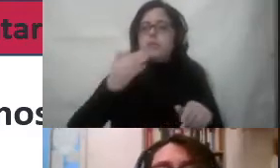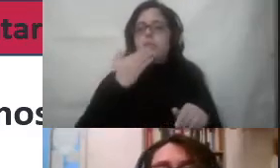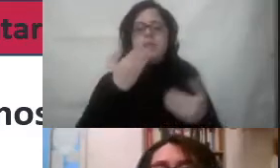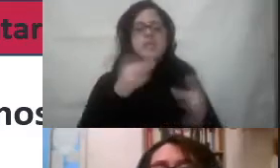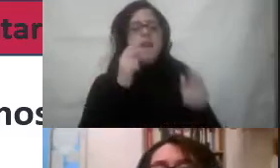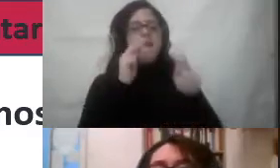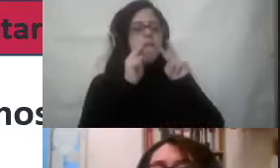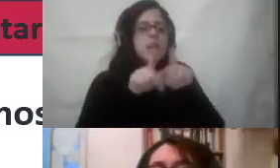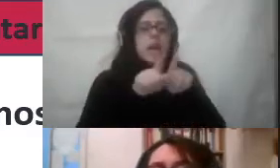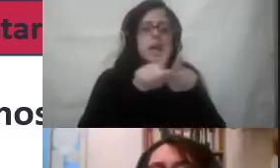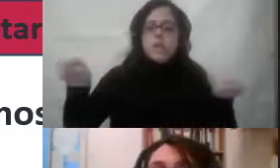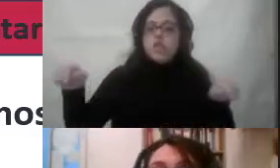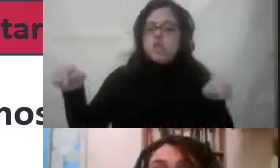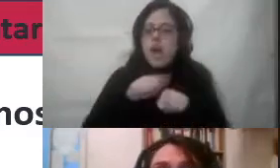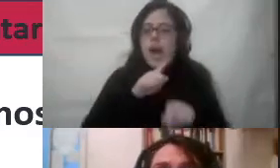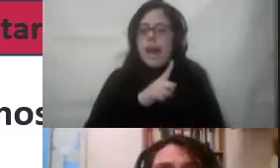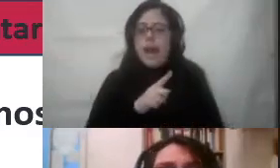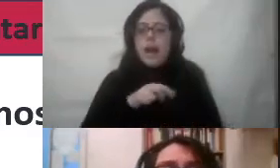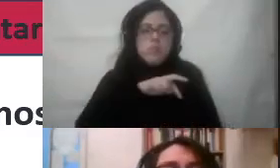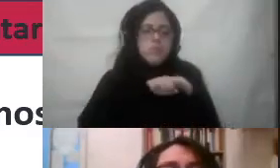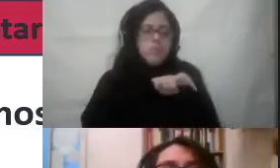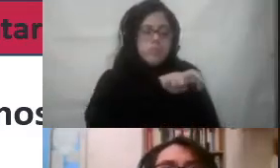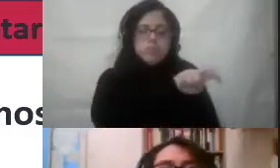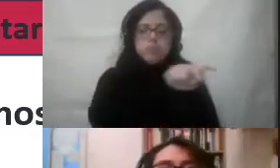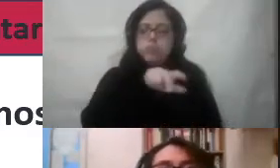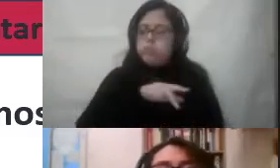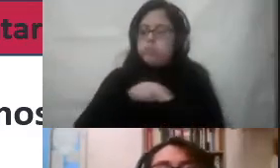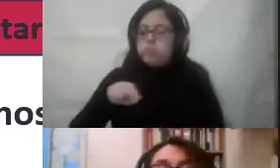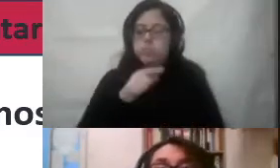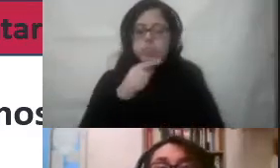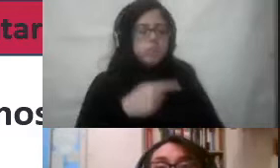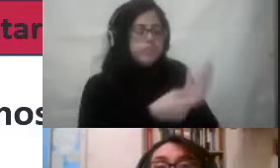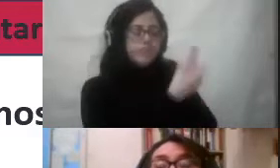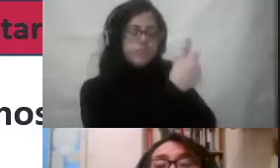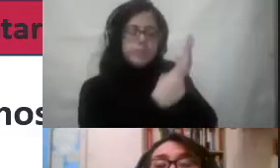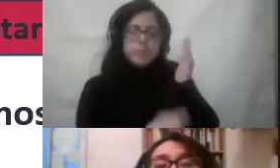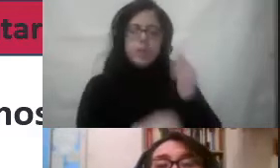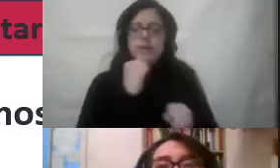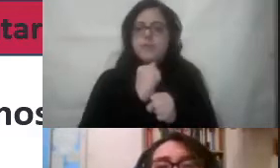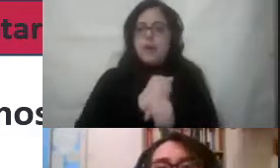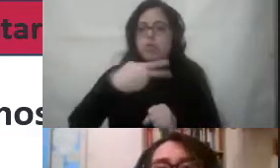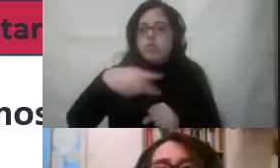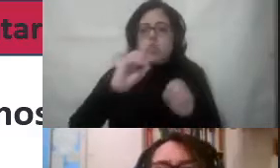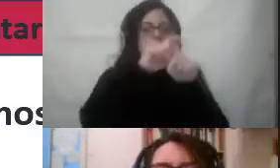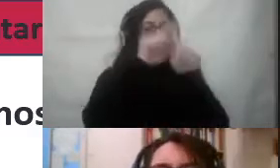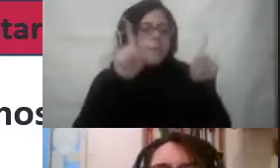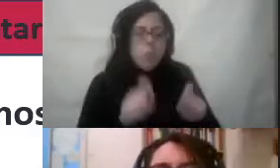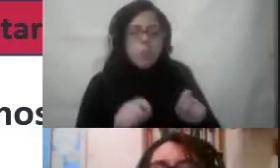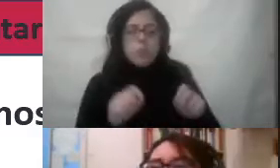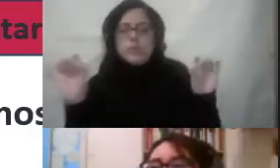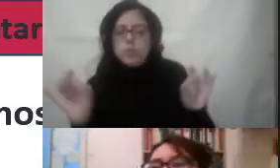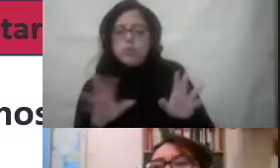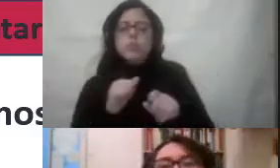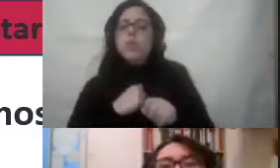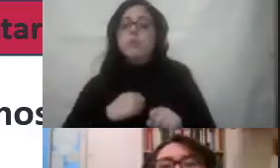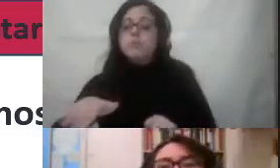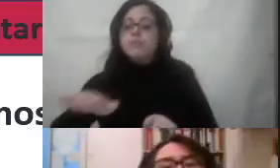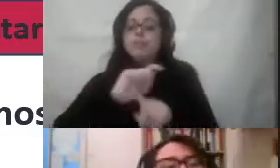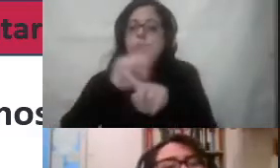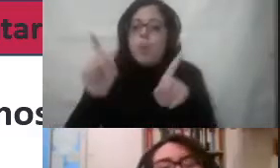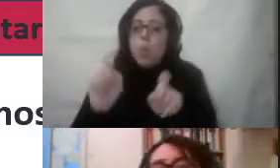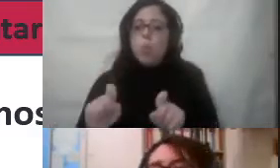trabajos, vamos realizando comentarios inmediatamente, hacemos una pregunta y vemos una mirada de un estudiante que nos